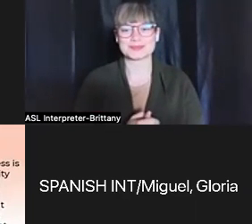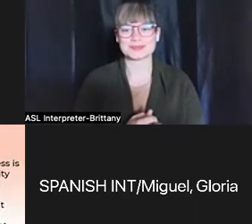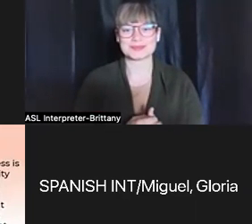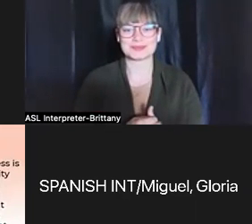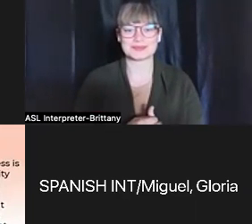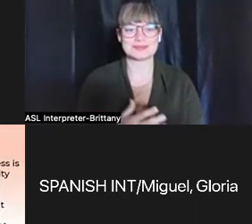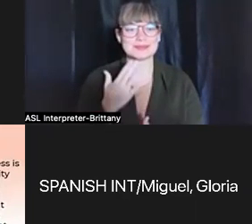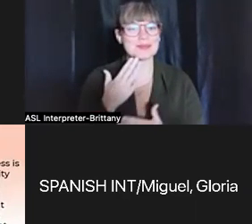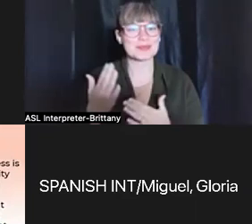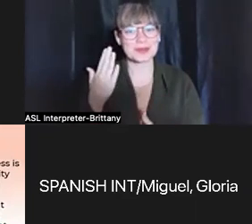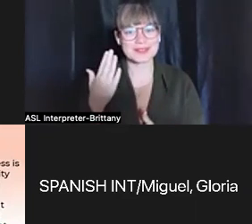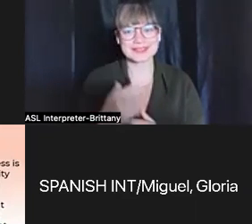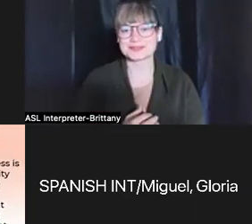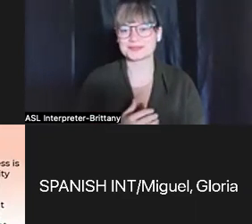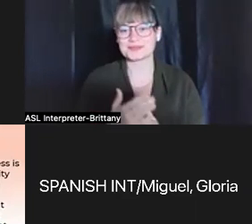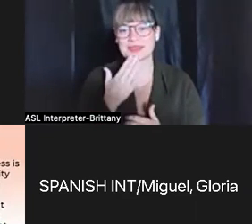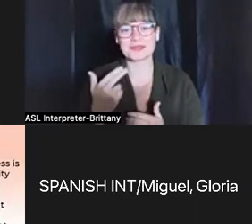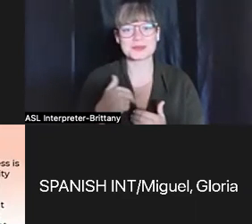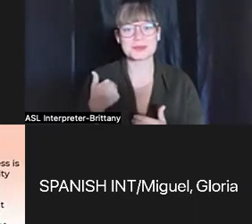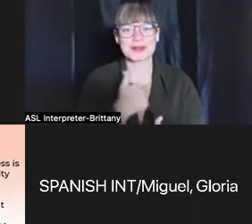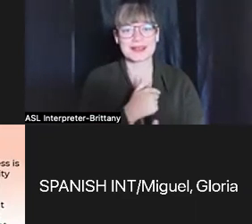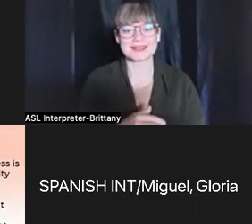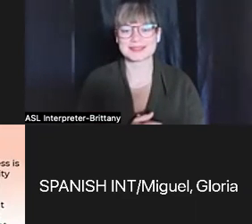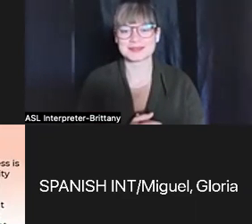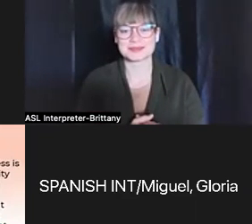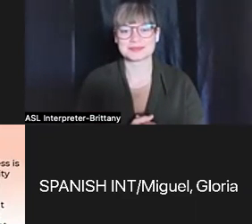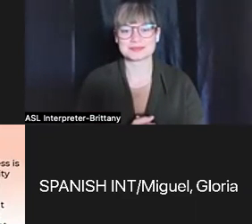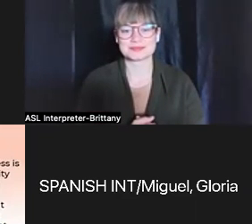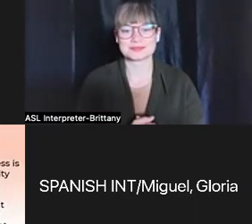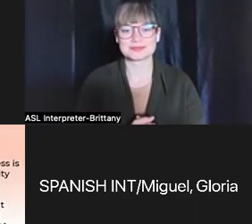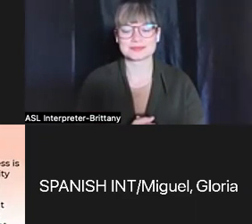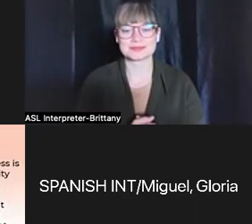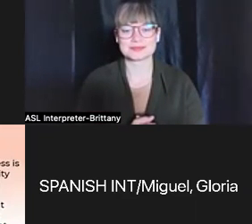Good morning. Thank you for joining us. Buenos días.